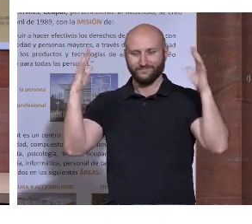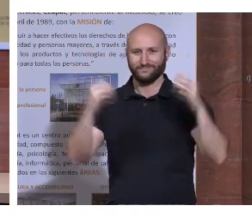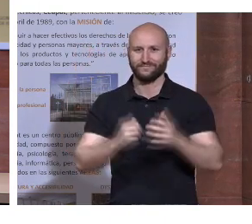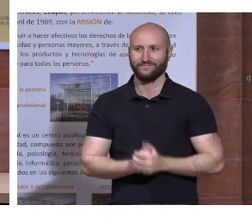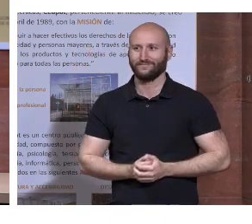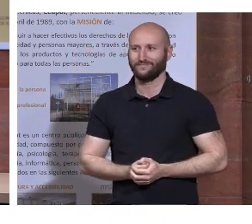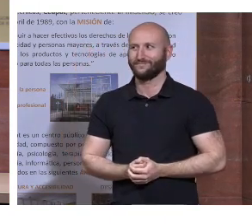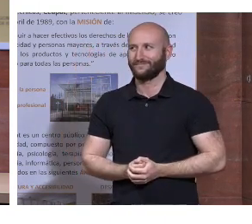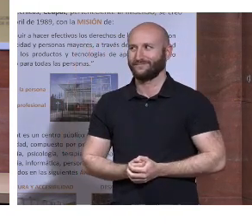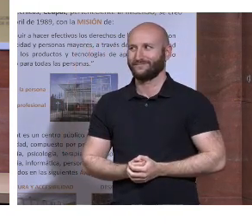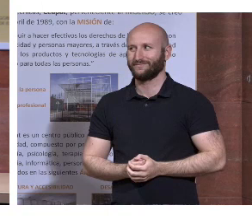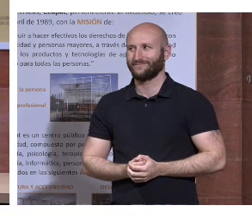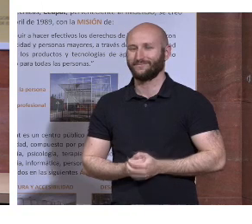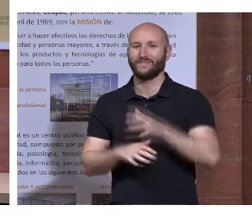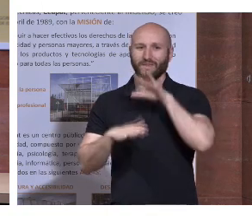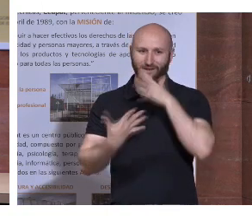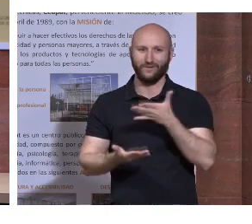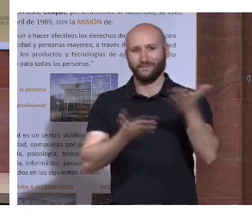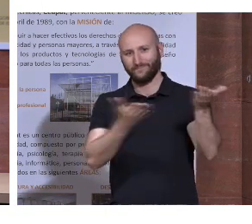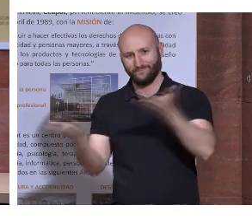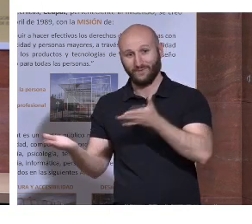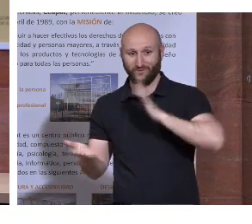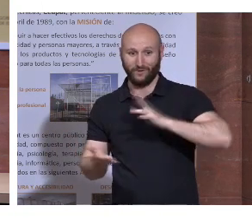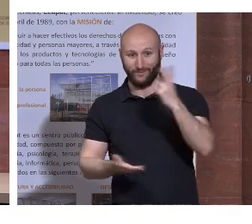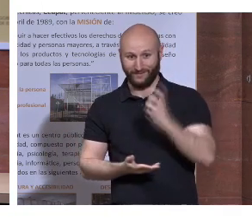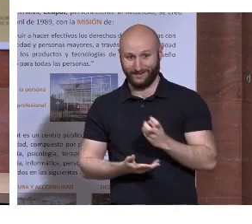Ahora sí. Miguel Ángel, ¿te importa venir?